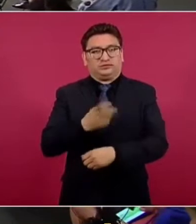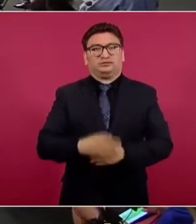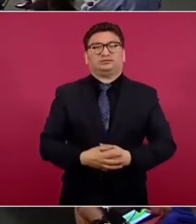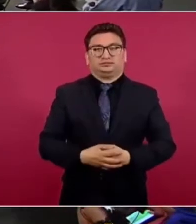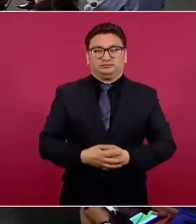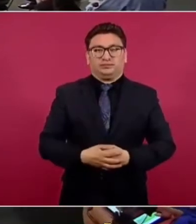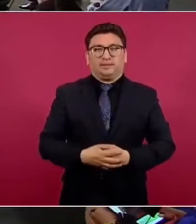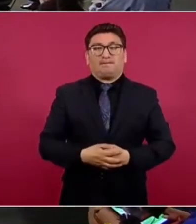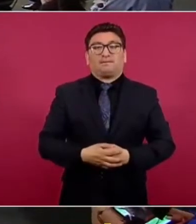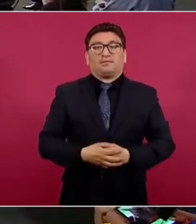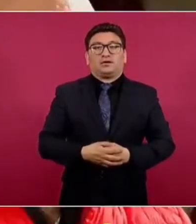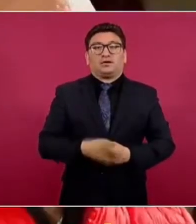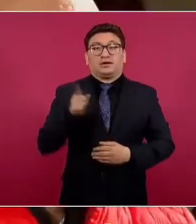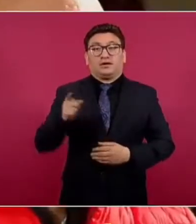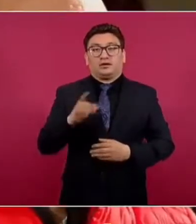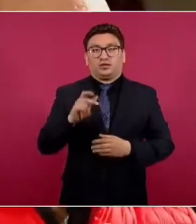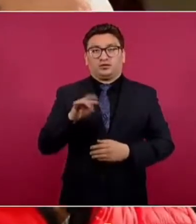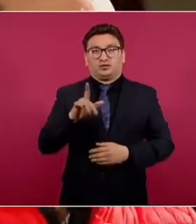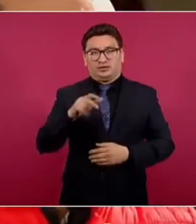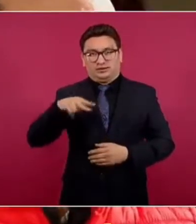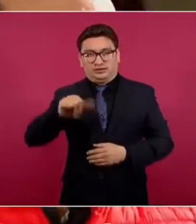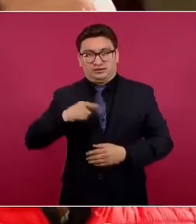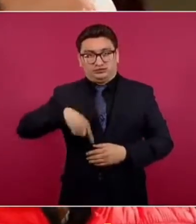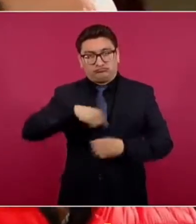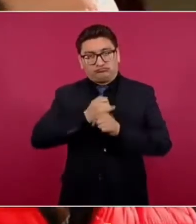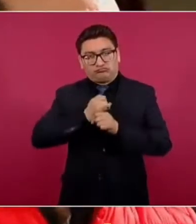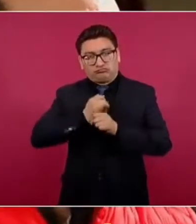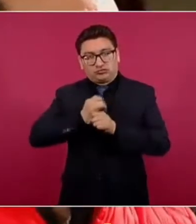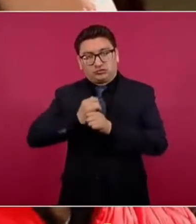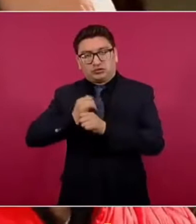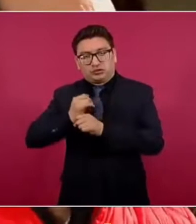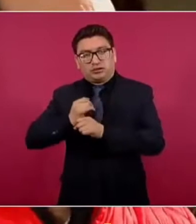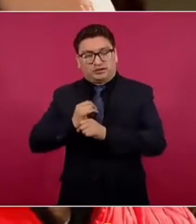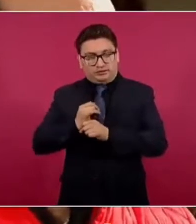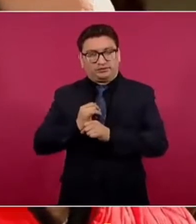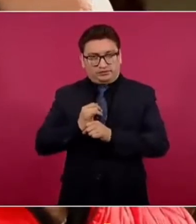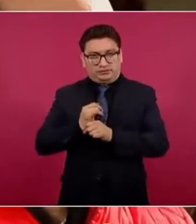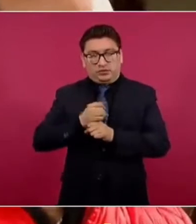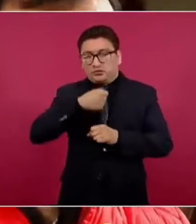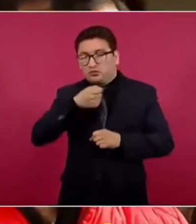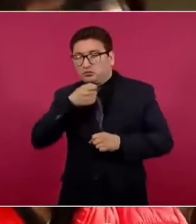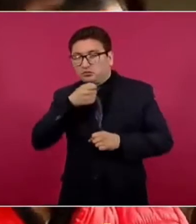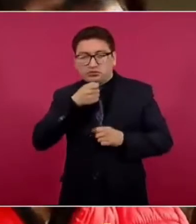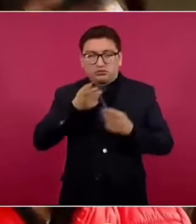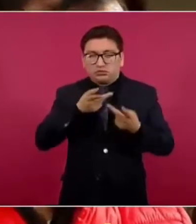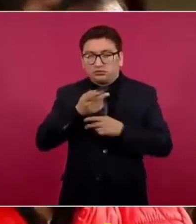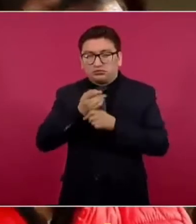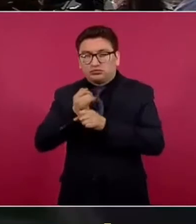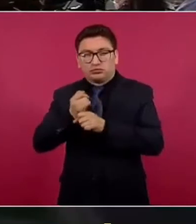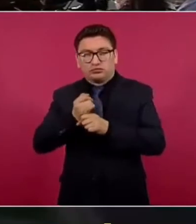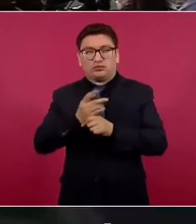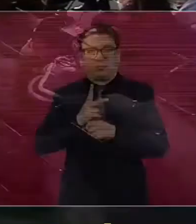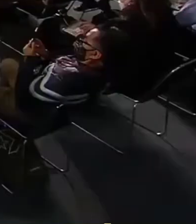reforma eléctrica. En Contralínea, presidente, documentamos a través de una investigación periodística que entre